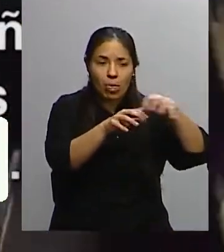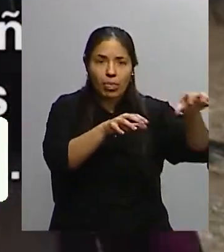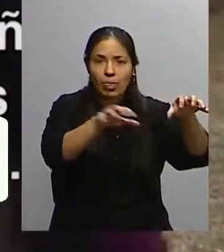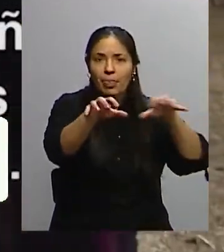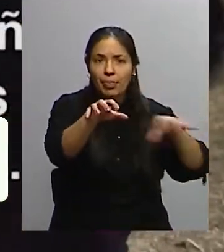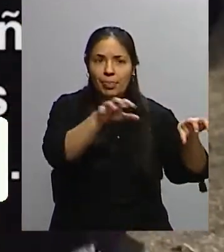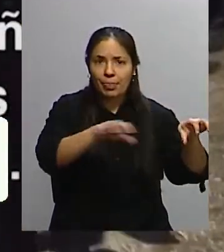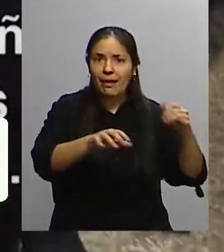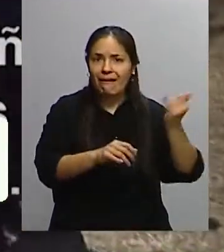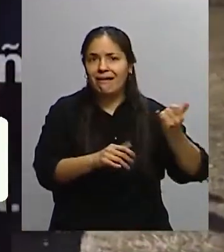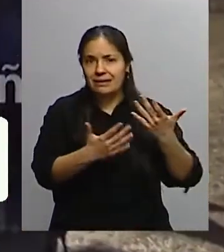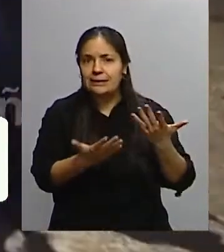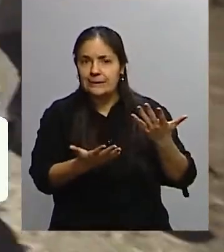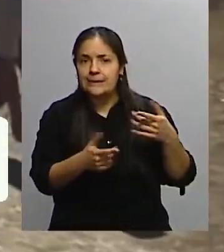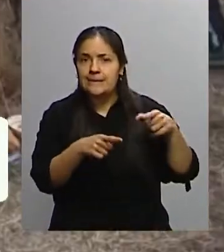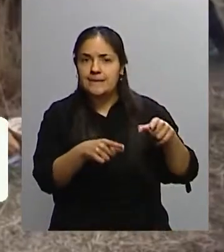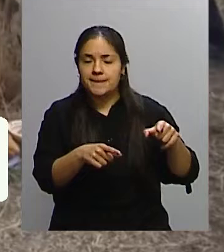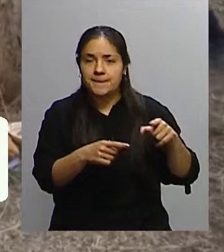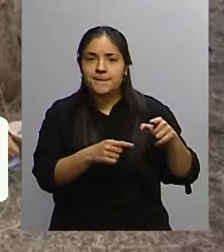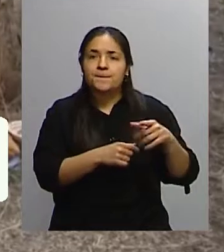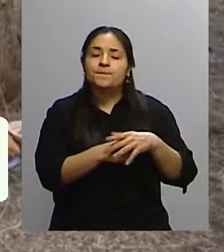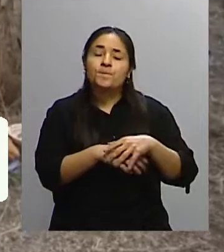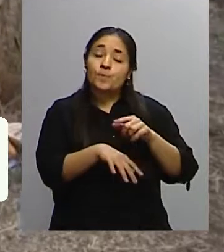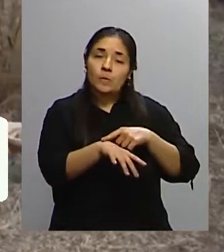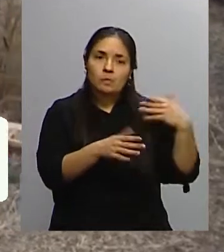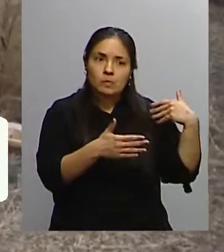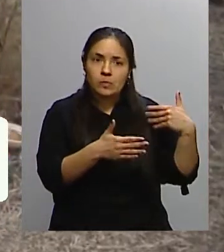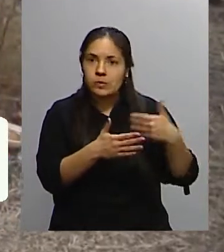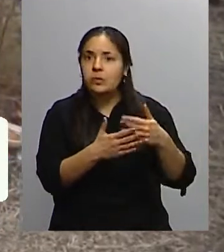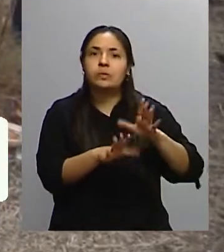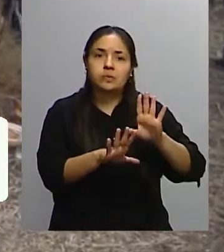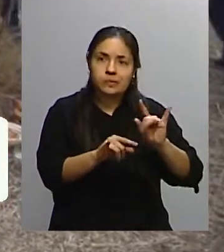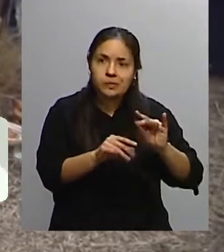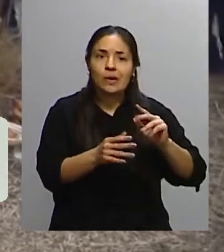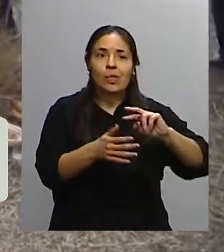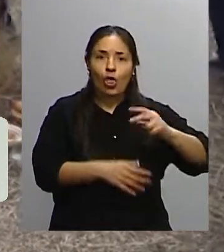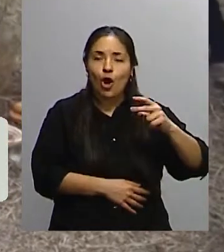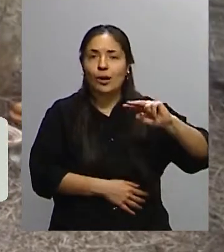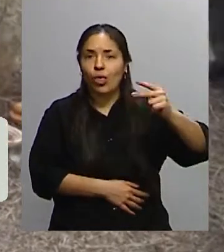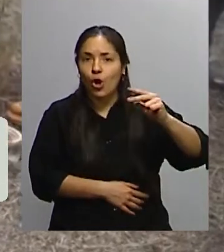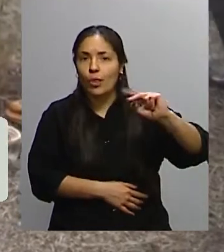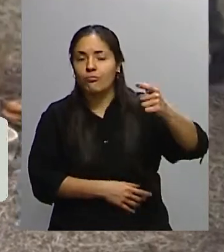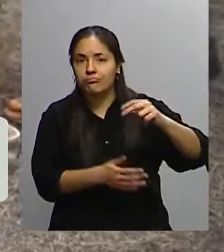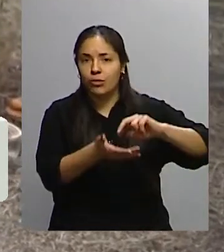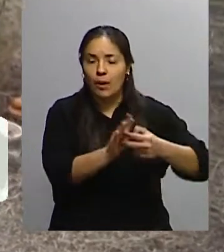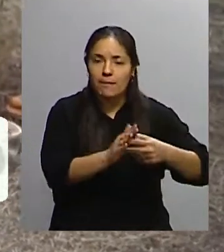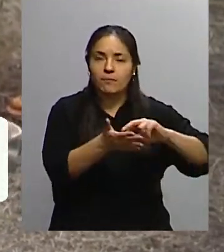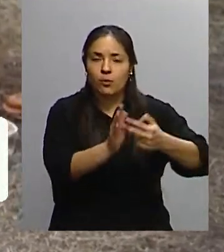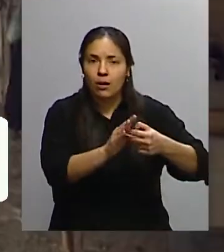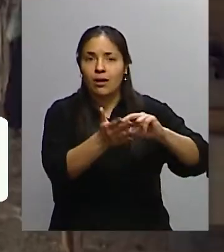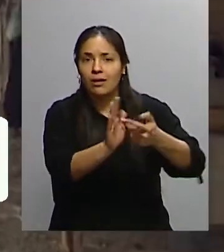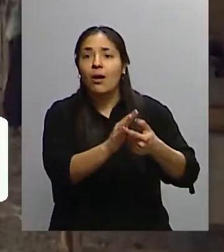que esto se va complicando en la medida que, como les dije, existen estas orgánicas